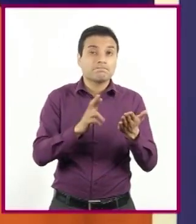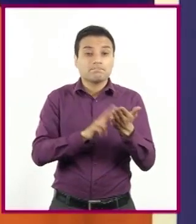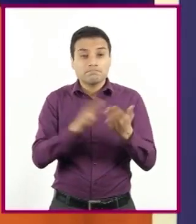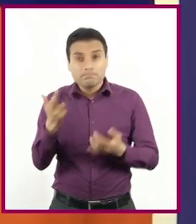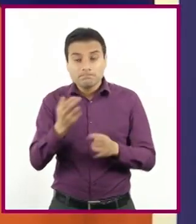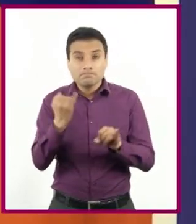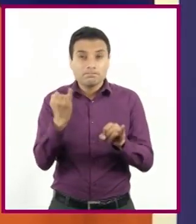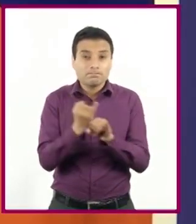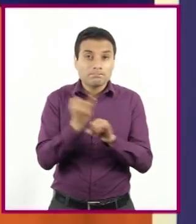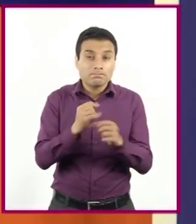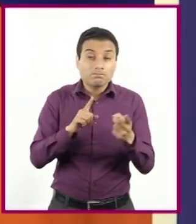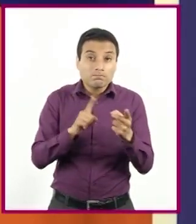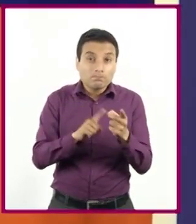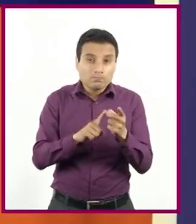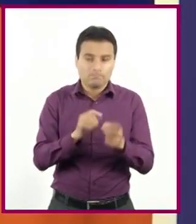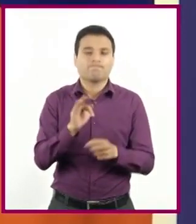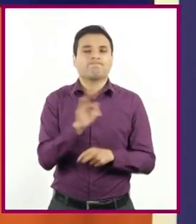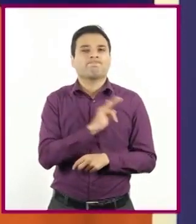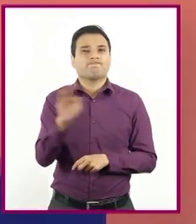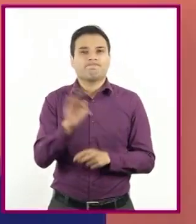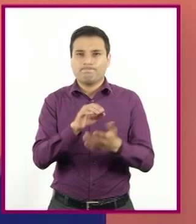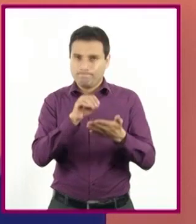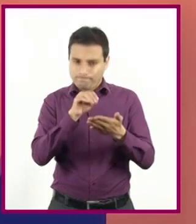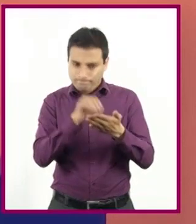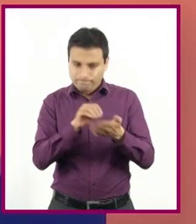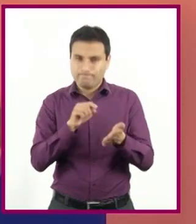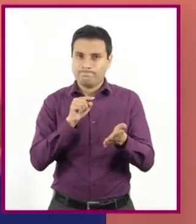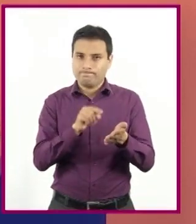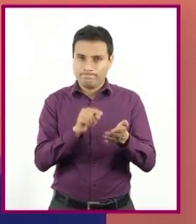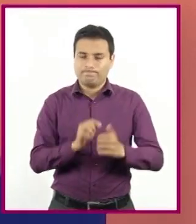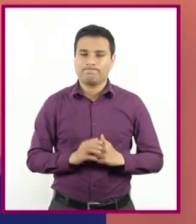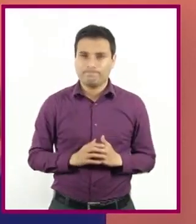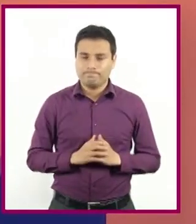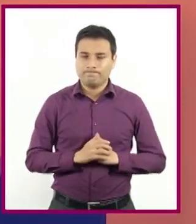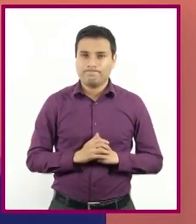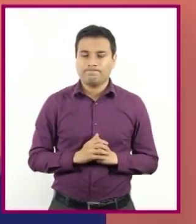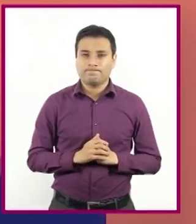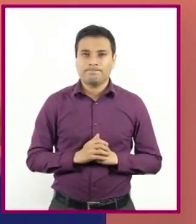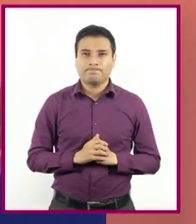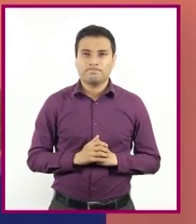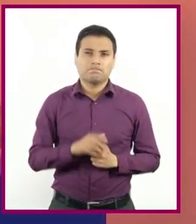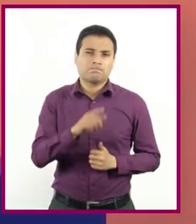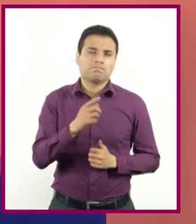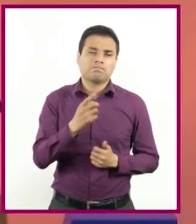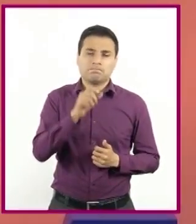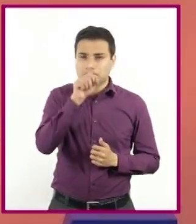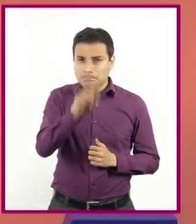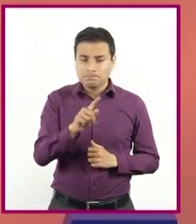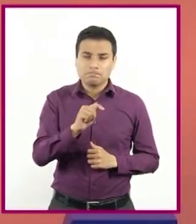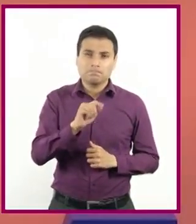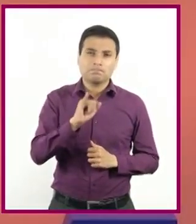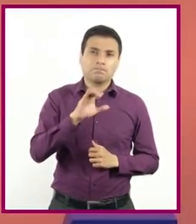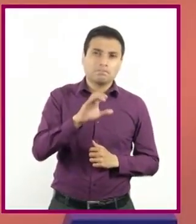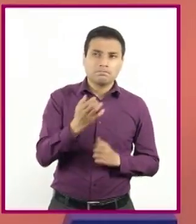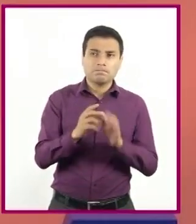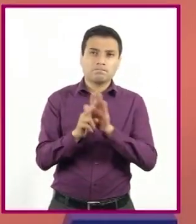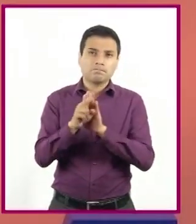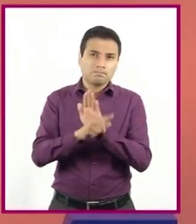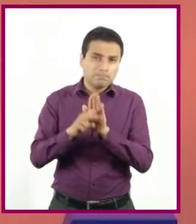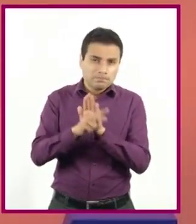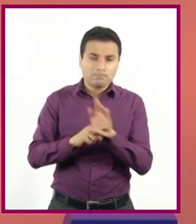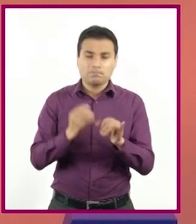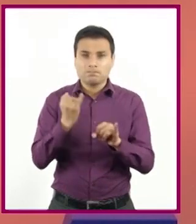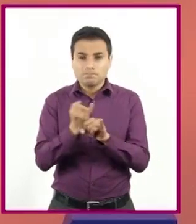consultadas, así como el contenido de los materiales revisados en distintas TIC, videos, archivos de audio,